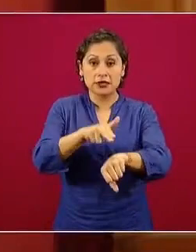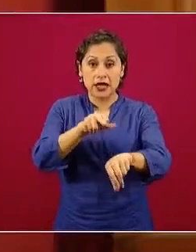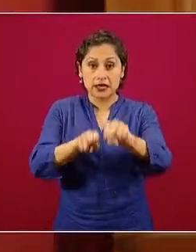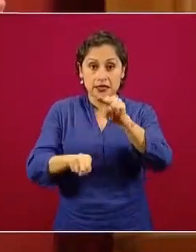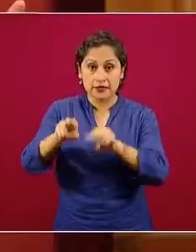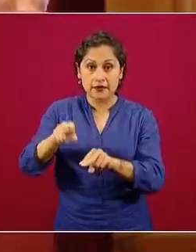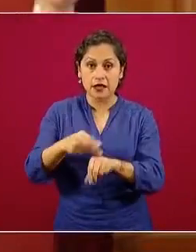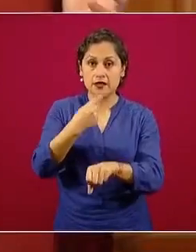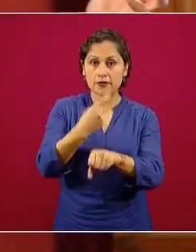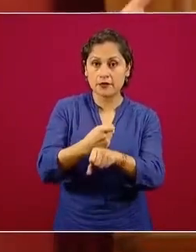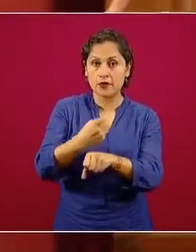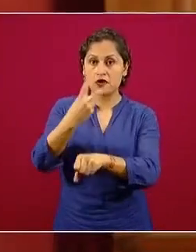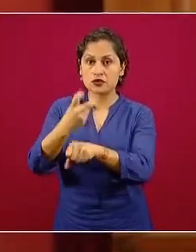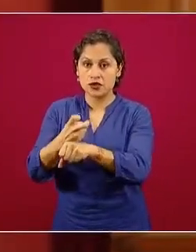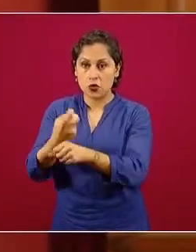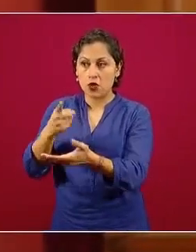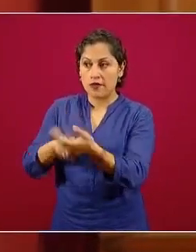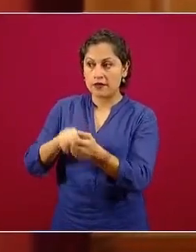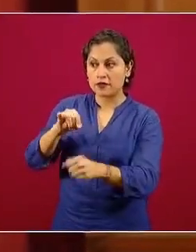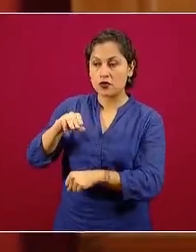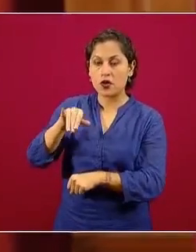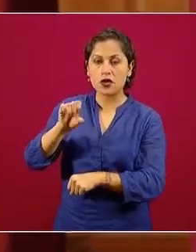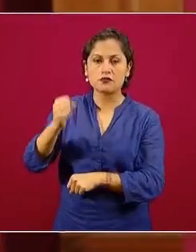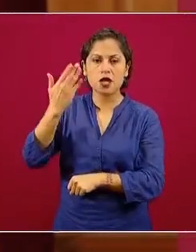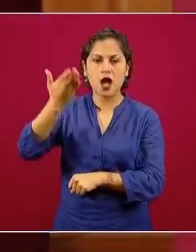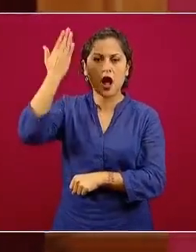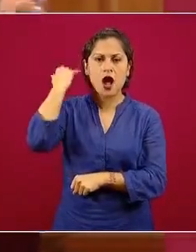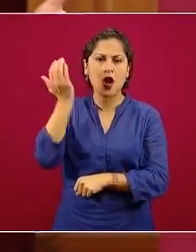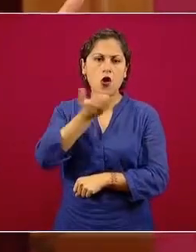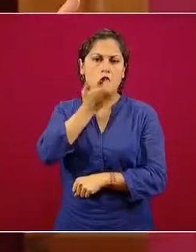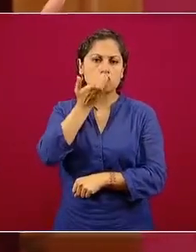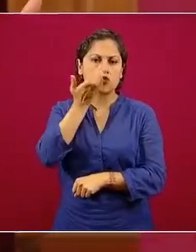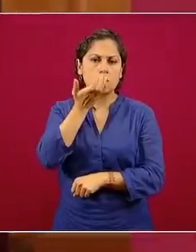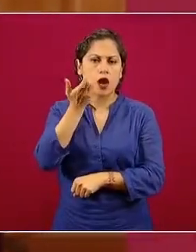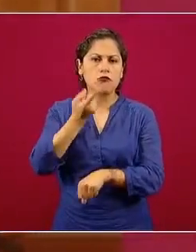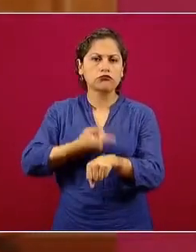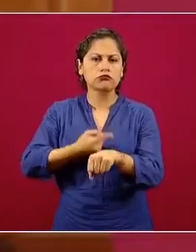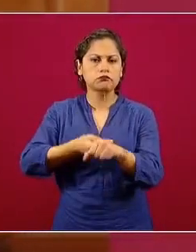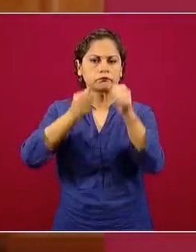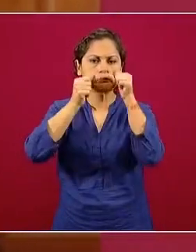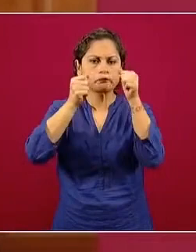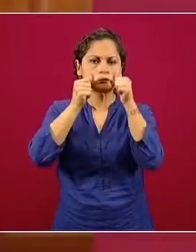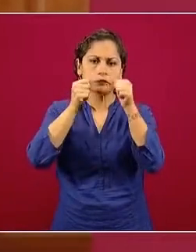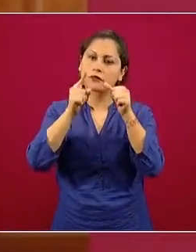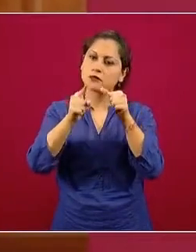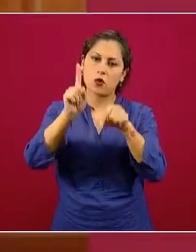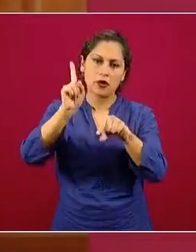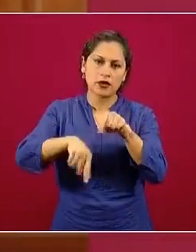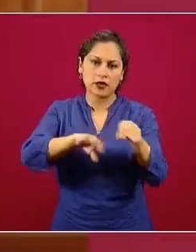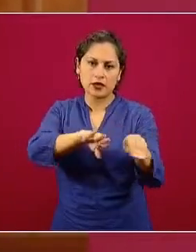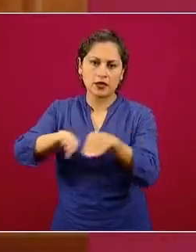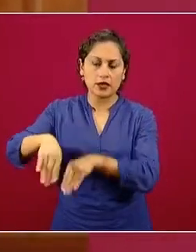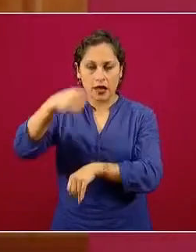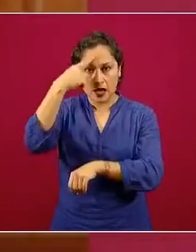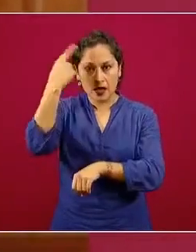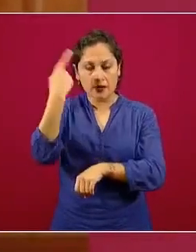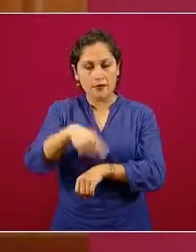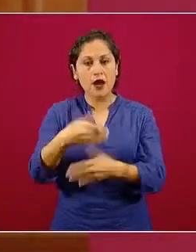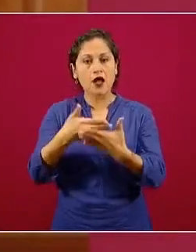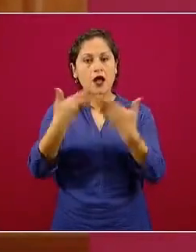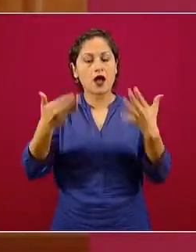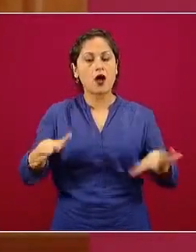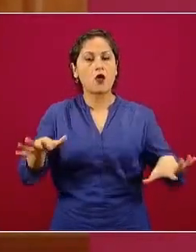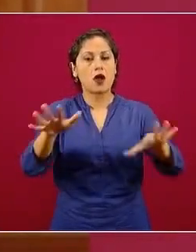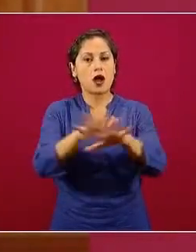seguro social iban a dejar de hacer cosas que sean regularmente para poder adaptar áreas en algunos casos en 30 hospitales en el